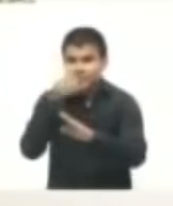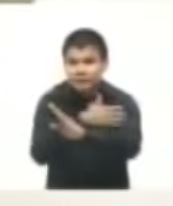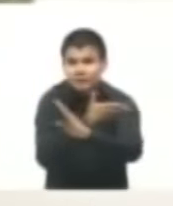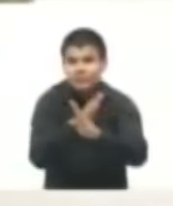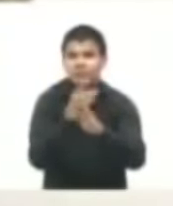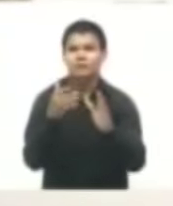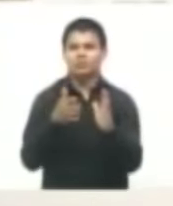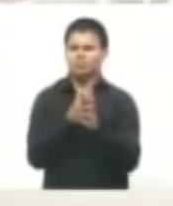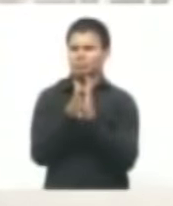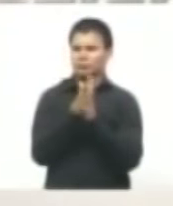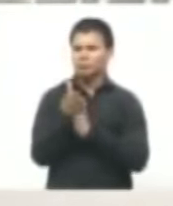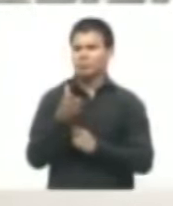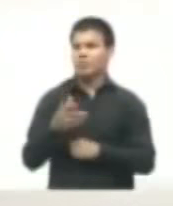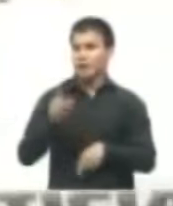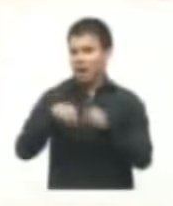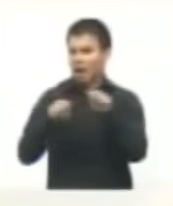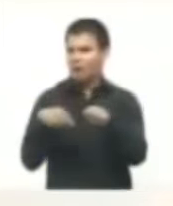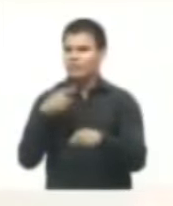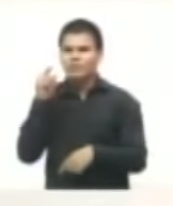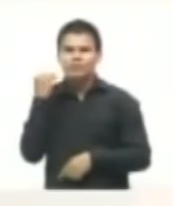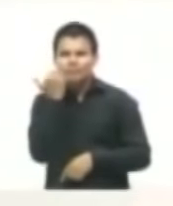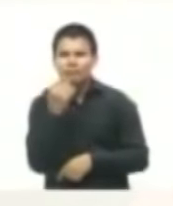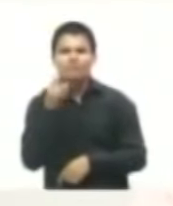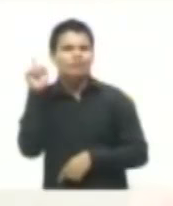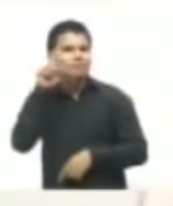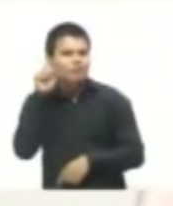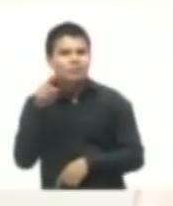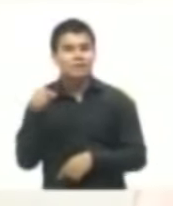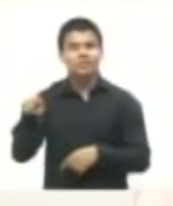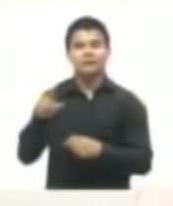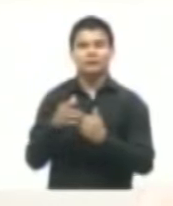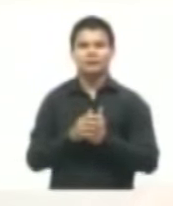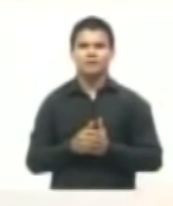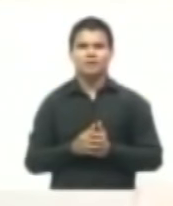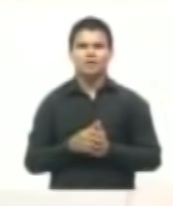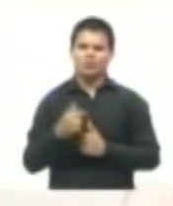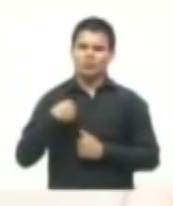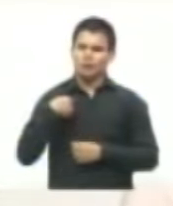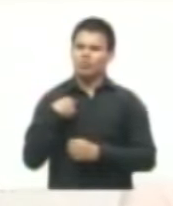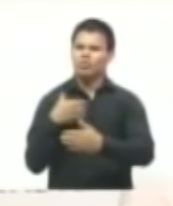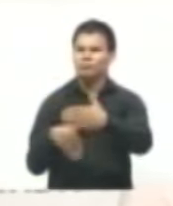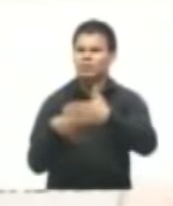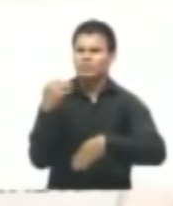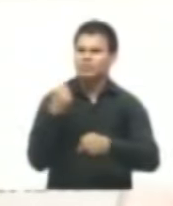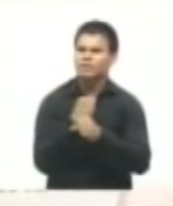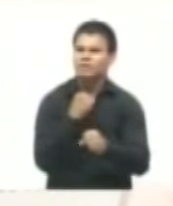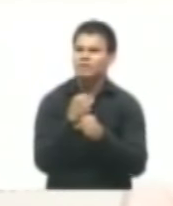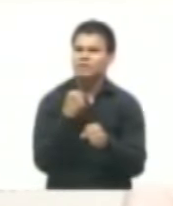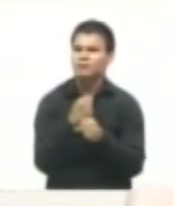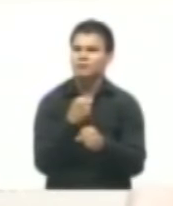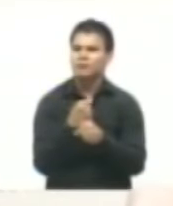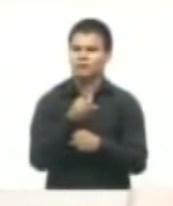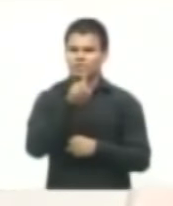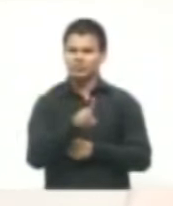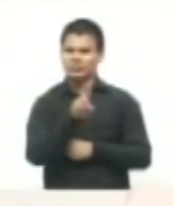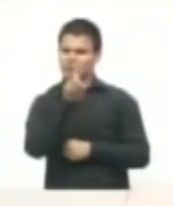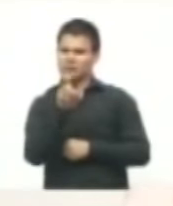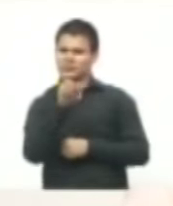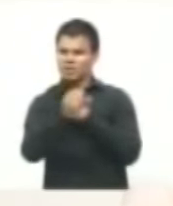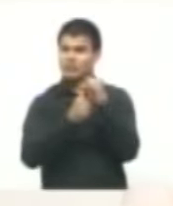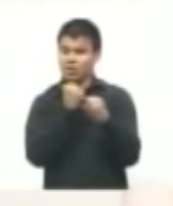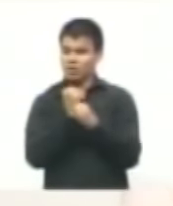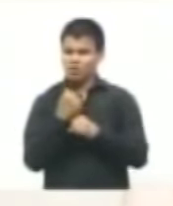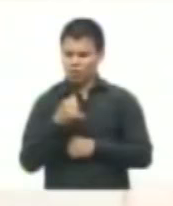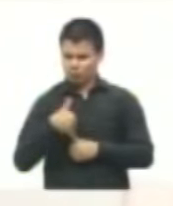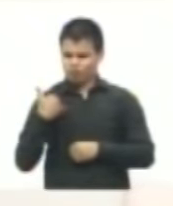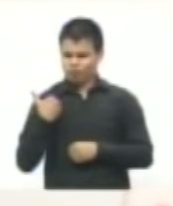Tema Superado, entre otros grandes éxitos. Inicié mi carrera de compositor a la edad de 16, 17 años y bueno, gracias a Dios